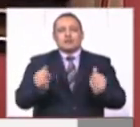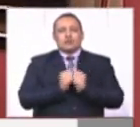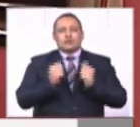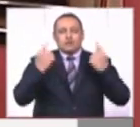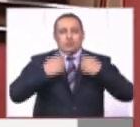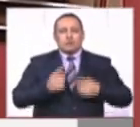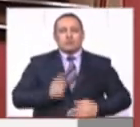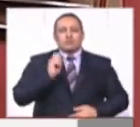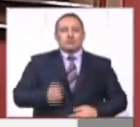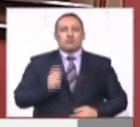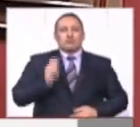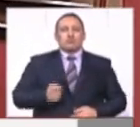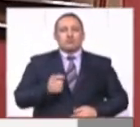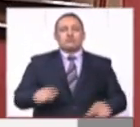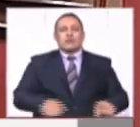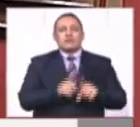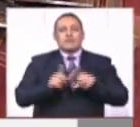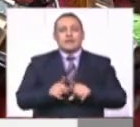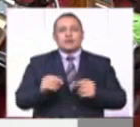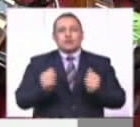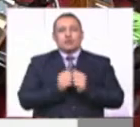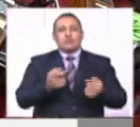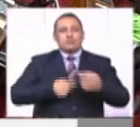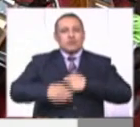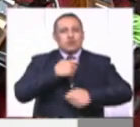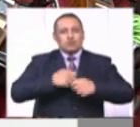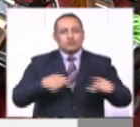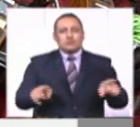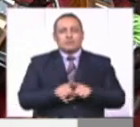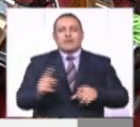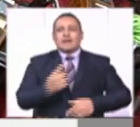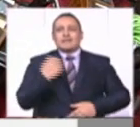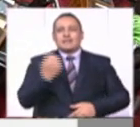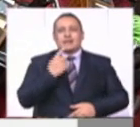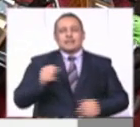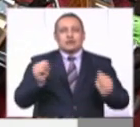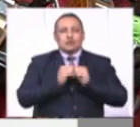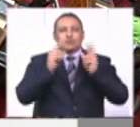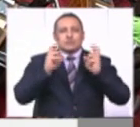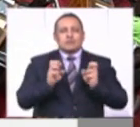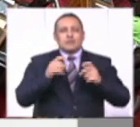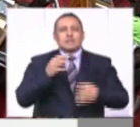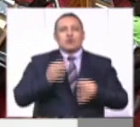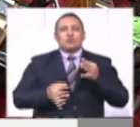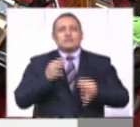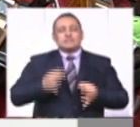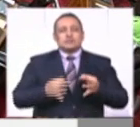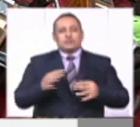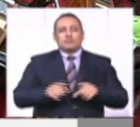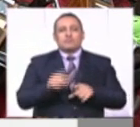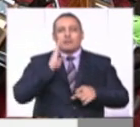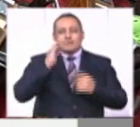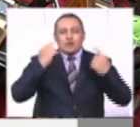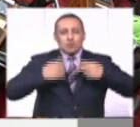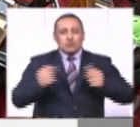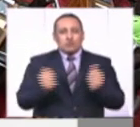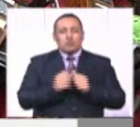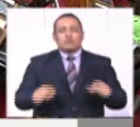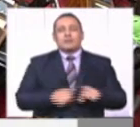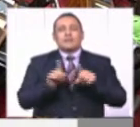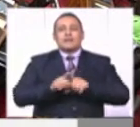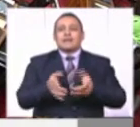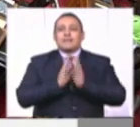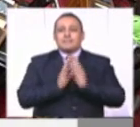público ley que adecua el uso de las tecnologías en el sistema de remates judiciales estamos observando Entonces que se viene